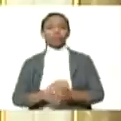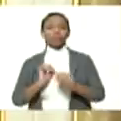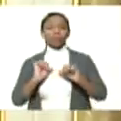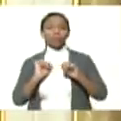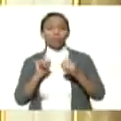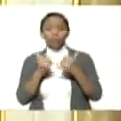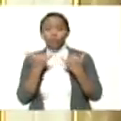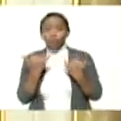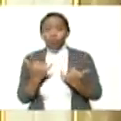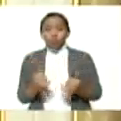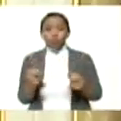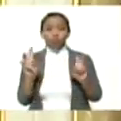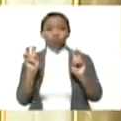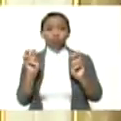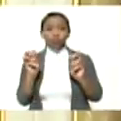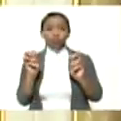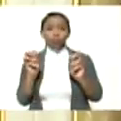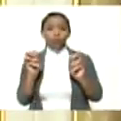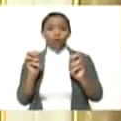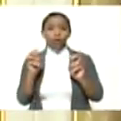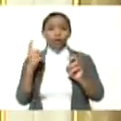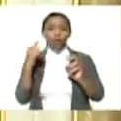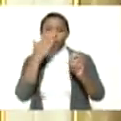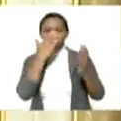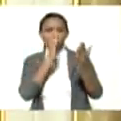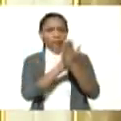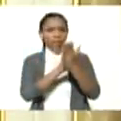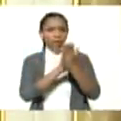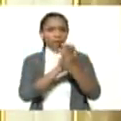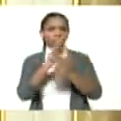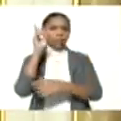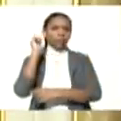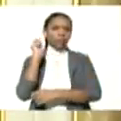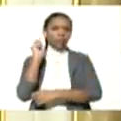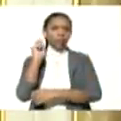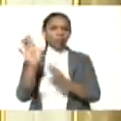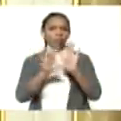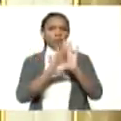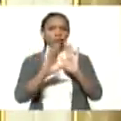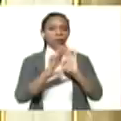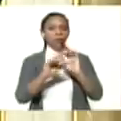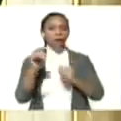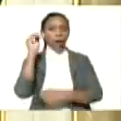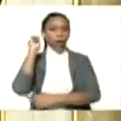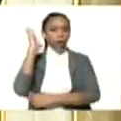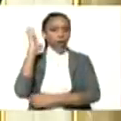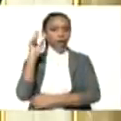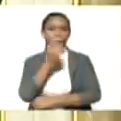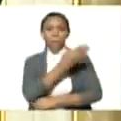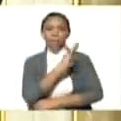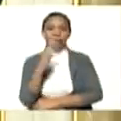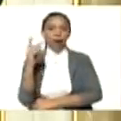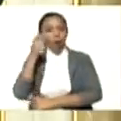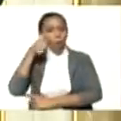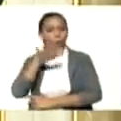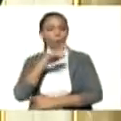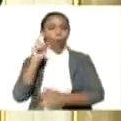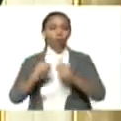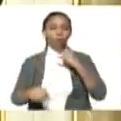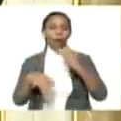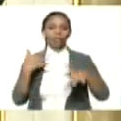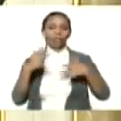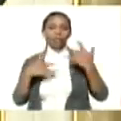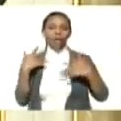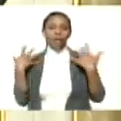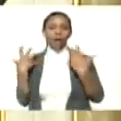Recientemente estuvo al frente de la tarea del Congreso Bicentenario de los Pueblos. Fue uno de los últimos eventos que